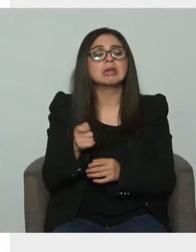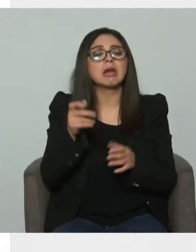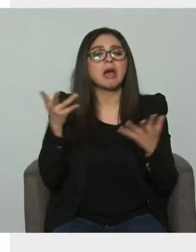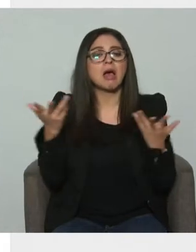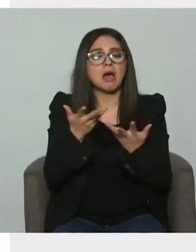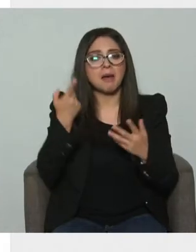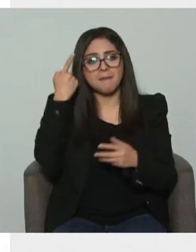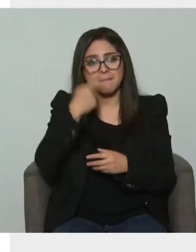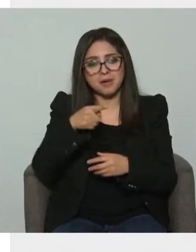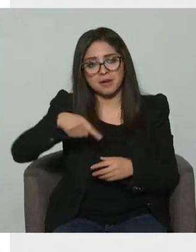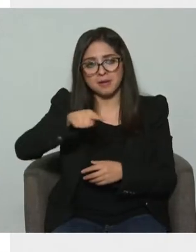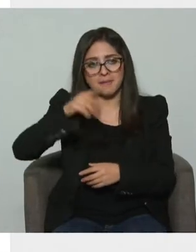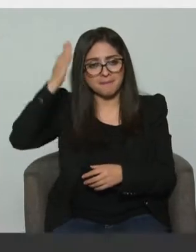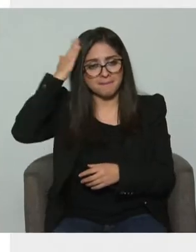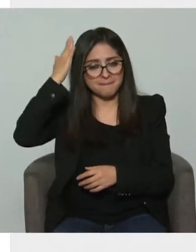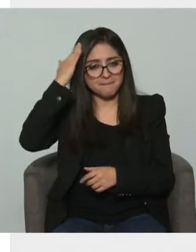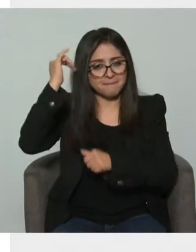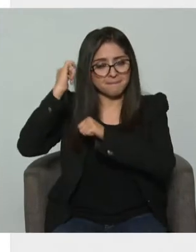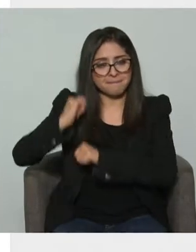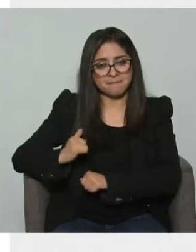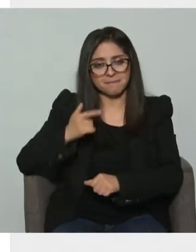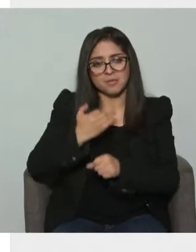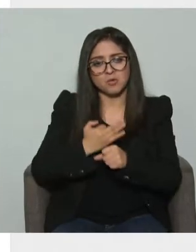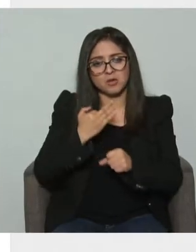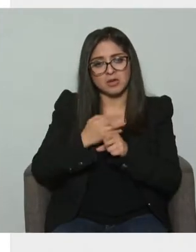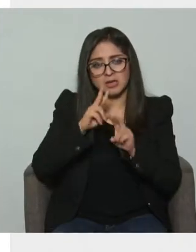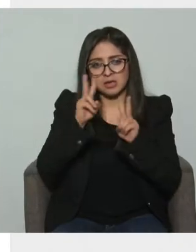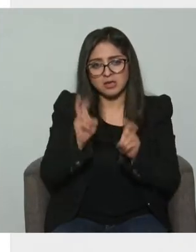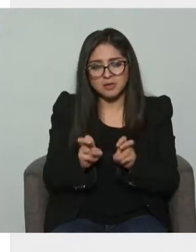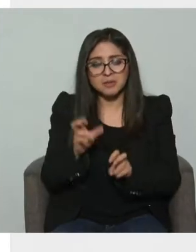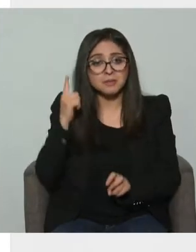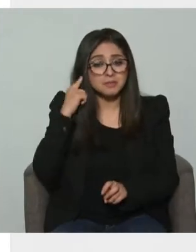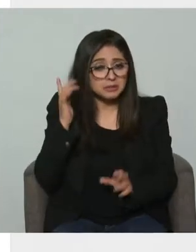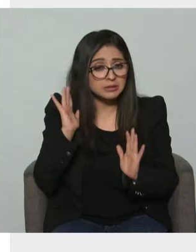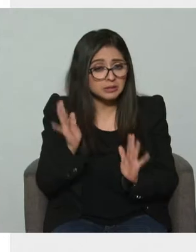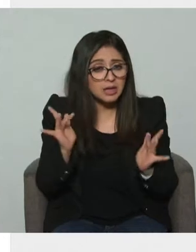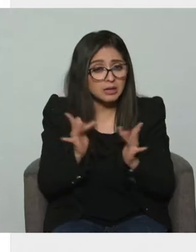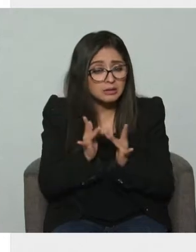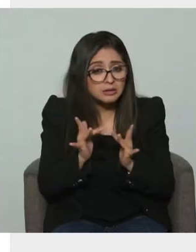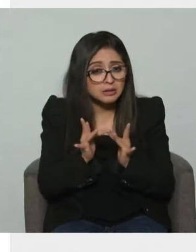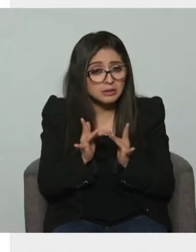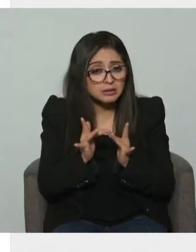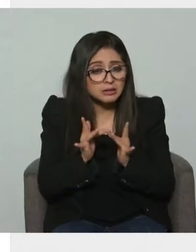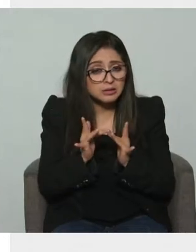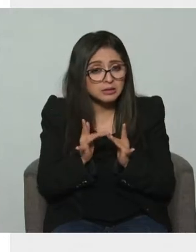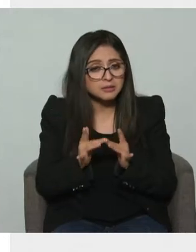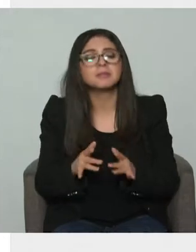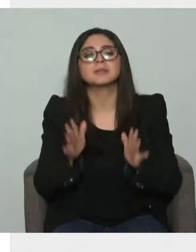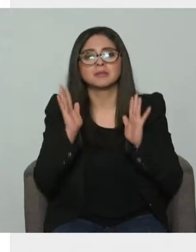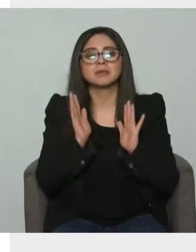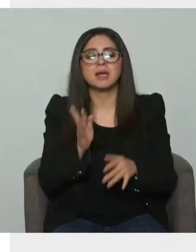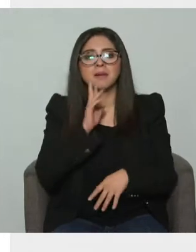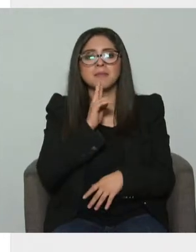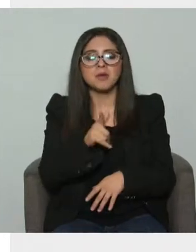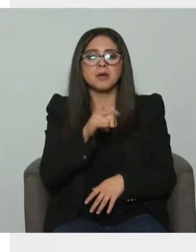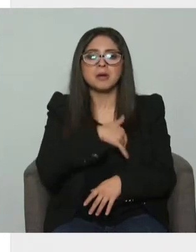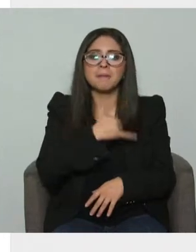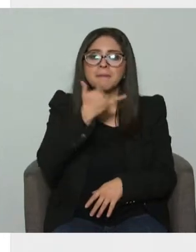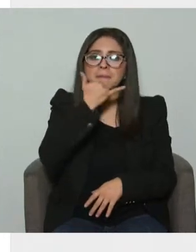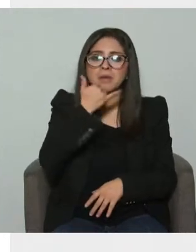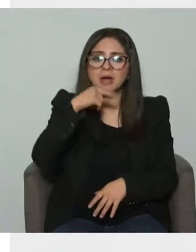haciendo las autoridades en este tema. Doctora, ¿me escuchas? Sí, ahora sí, Mariana. Bueno, disculpa por esta